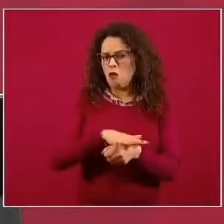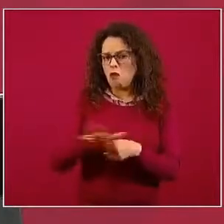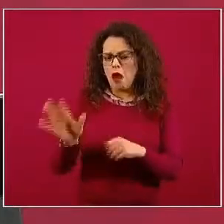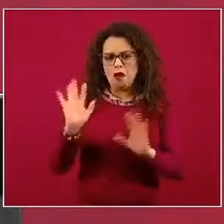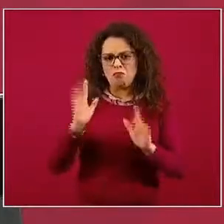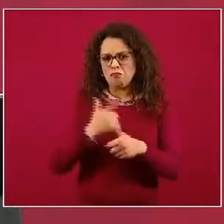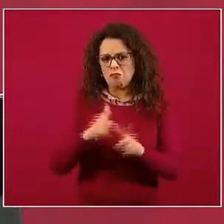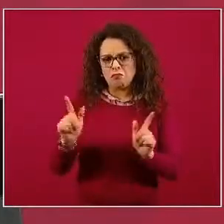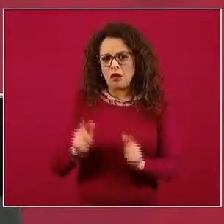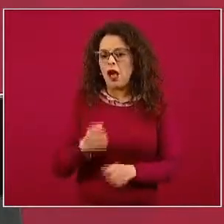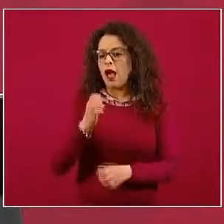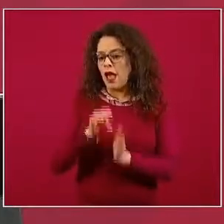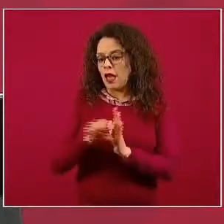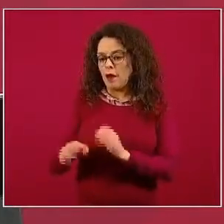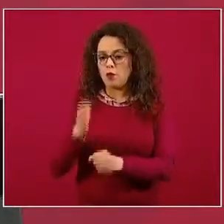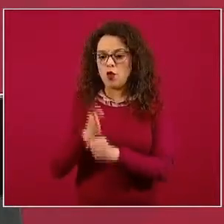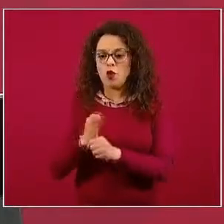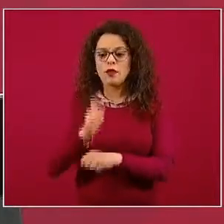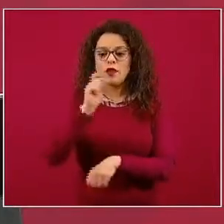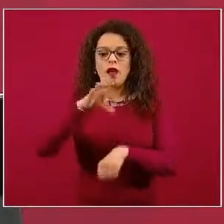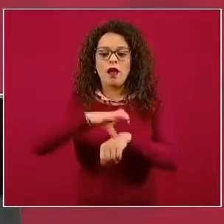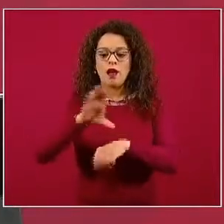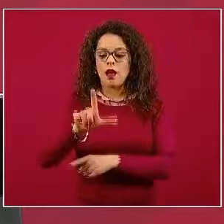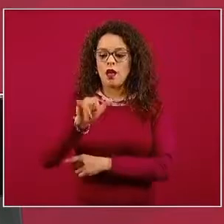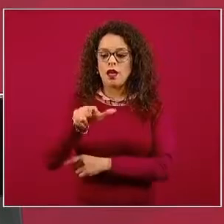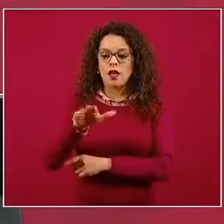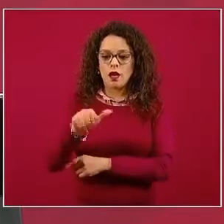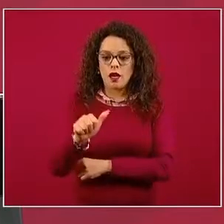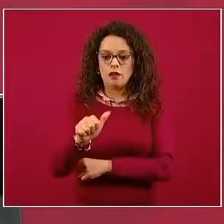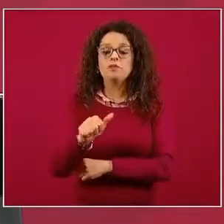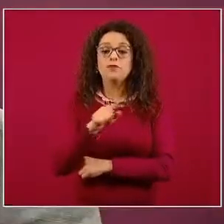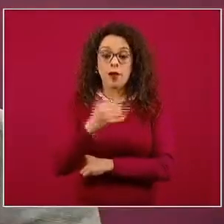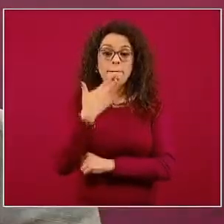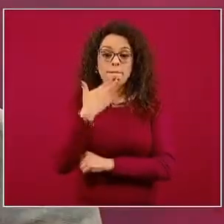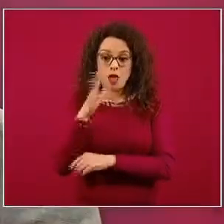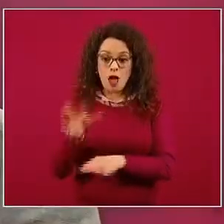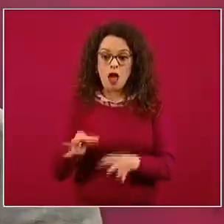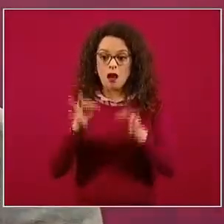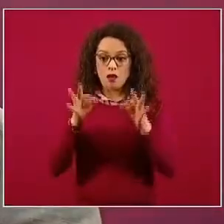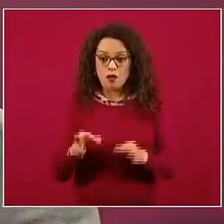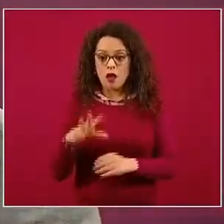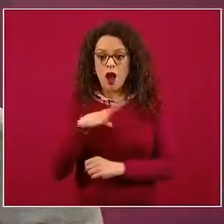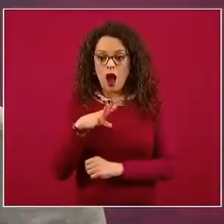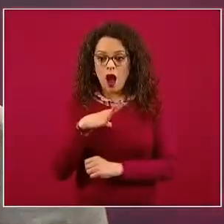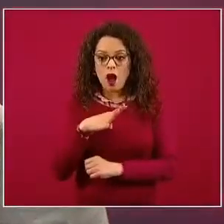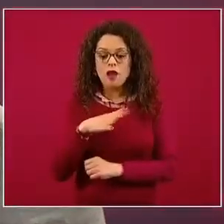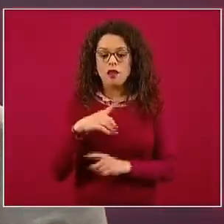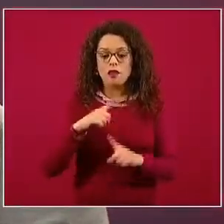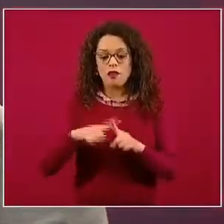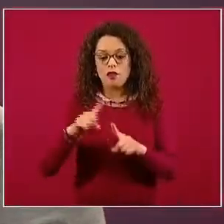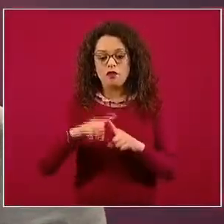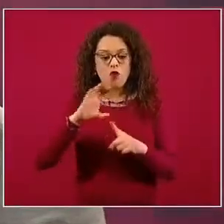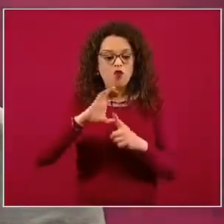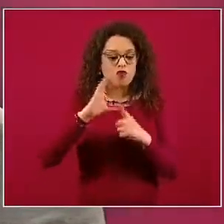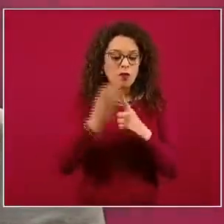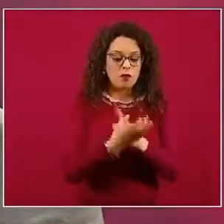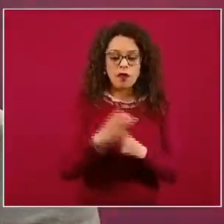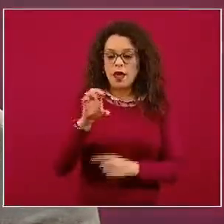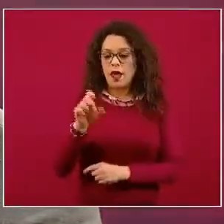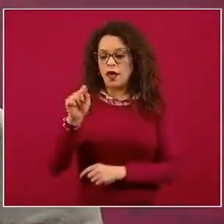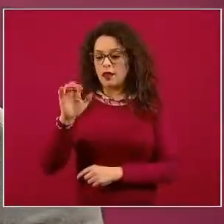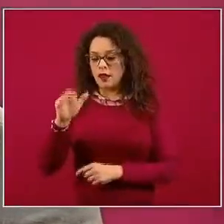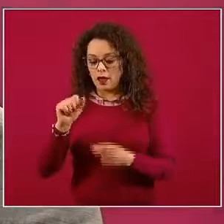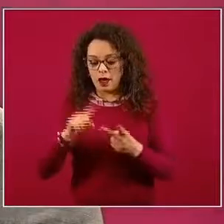caso investigación clínica, sean competentes, tengan los apropiados comités de ética, investigación